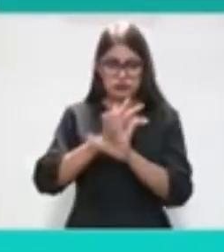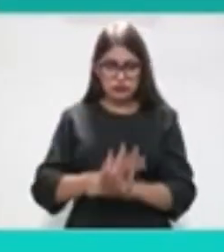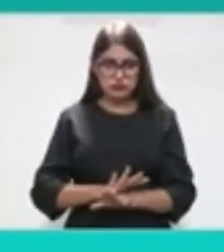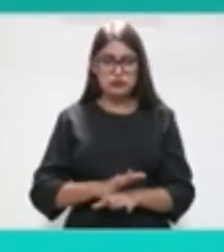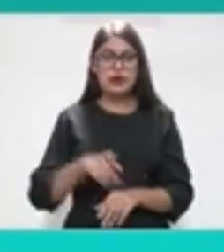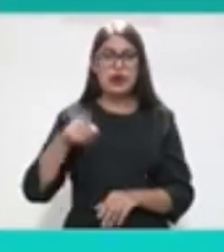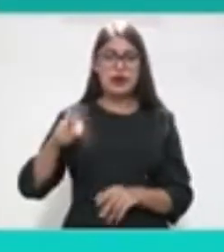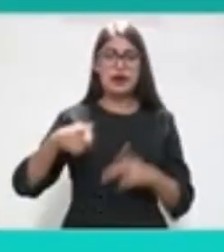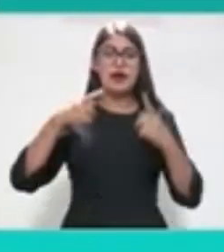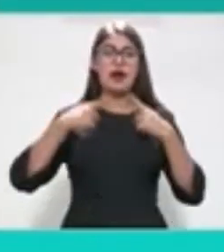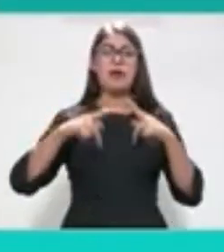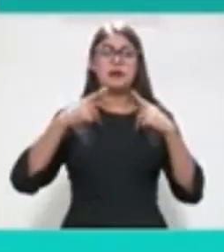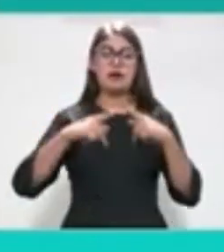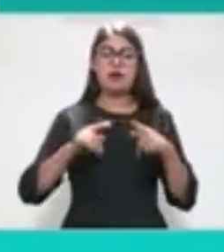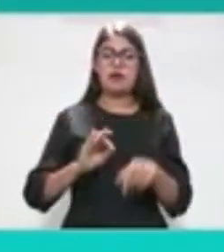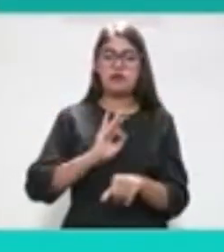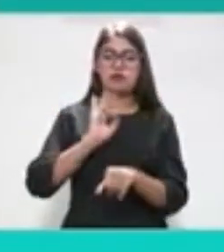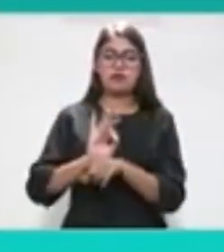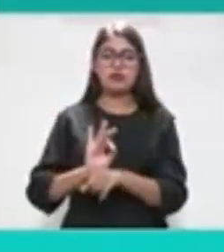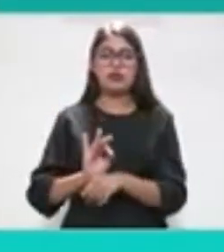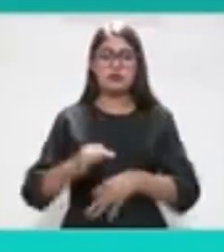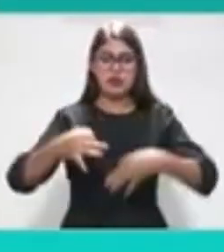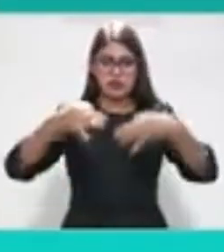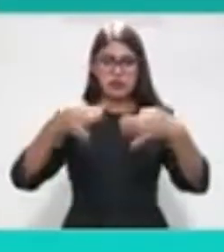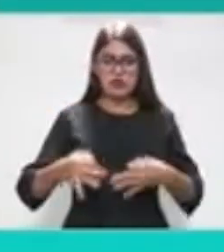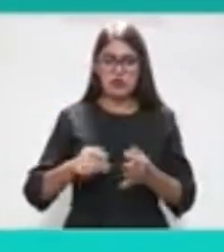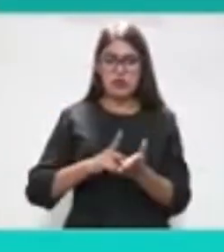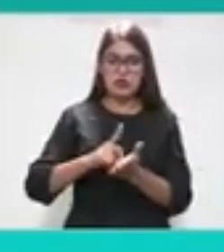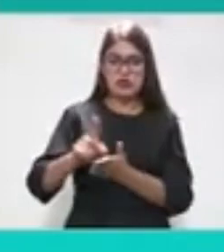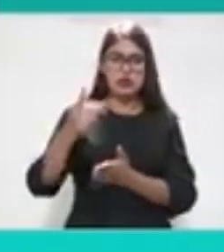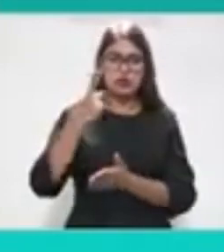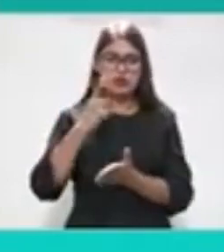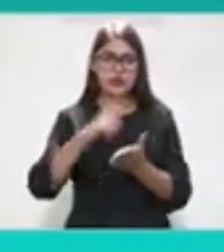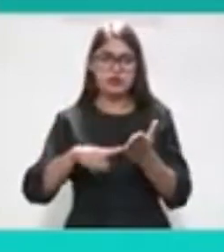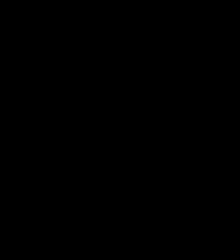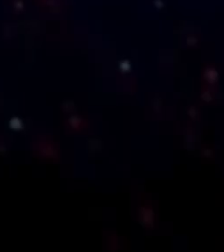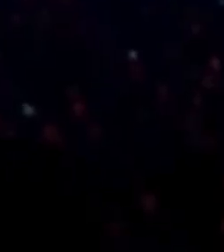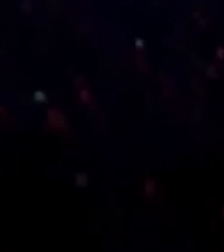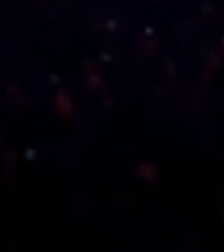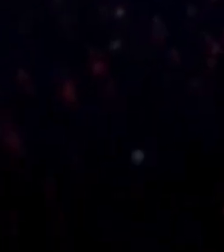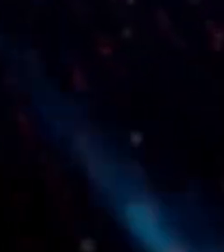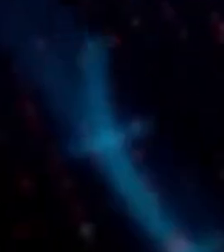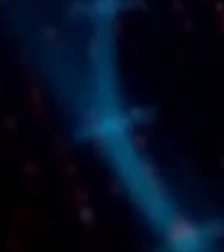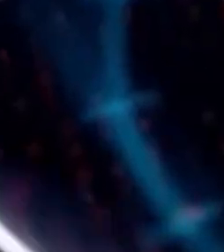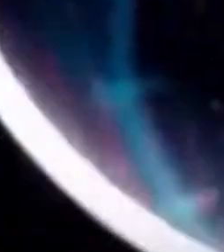en donde la persona defenderá eventualmente un derecho político electoral.